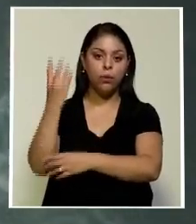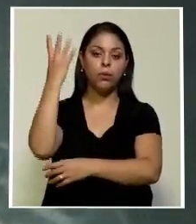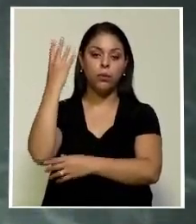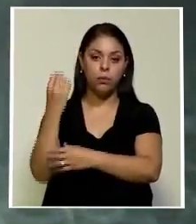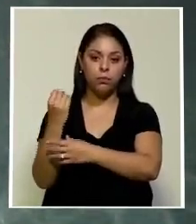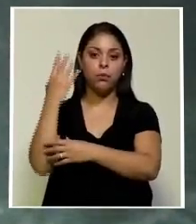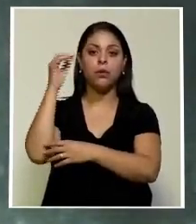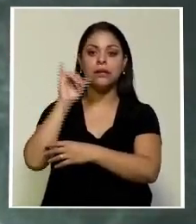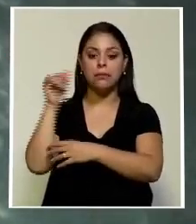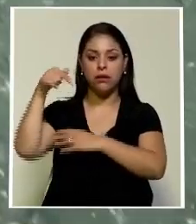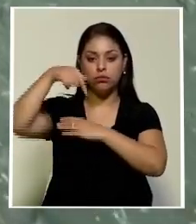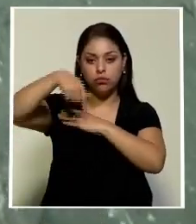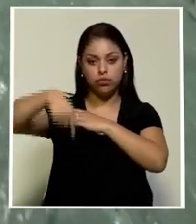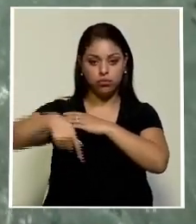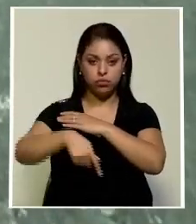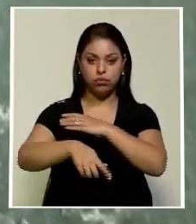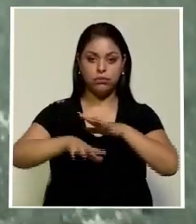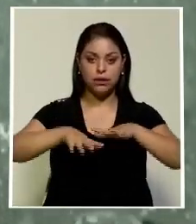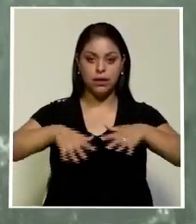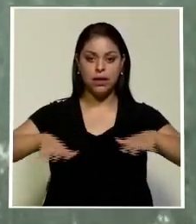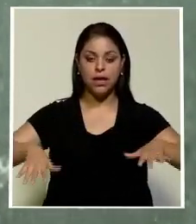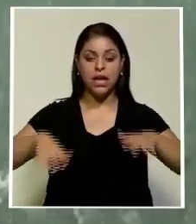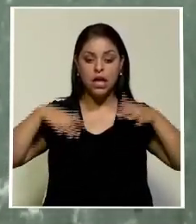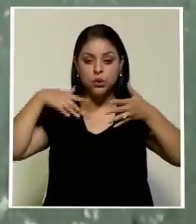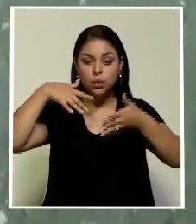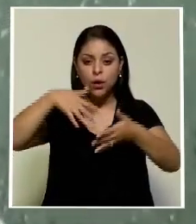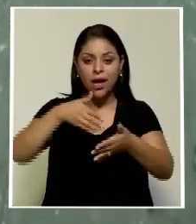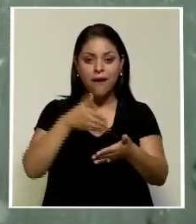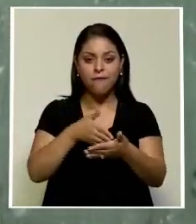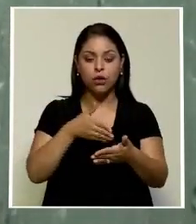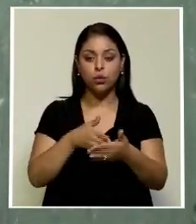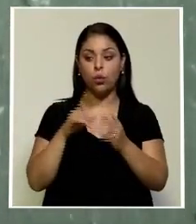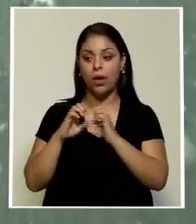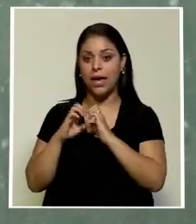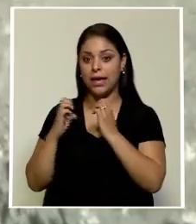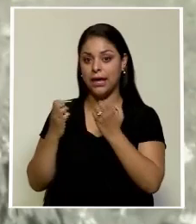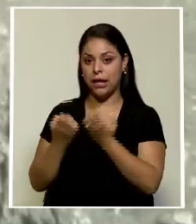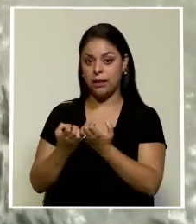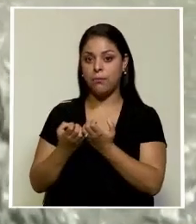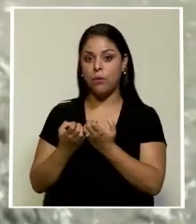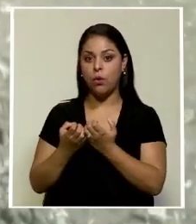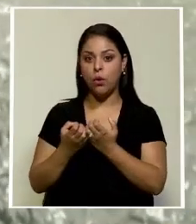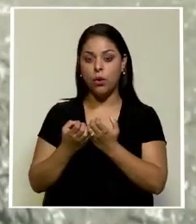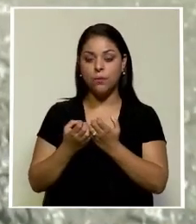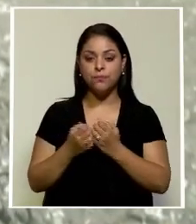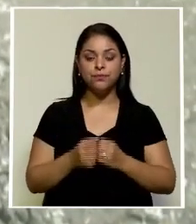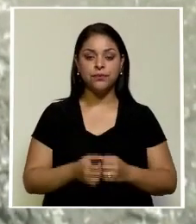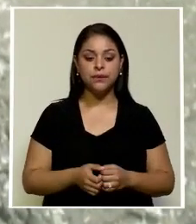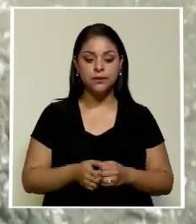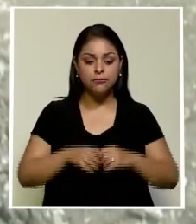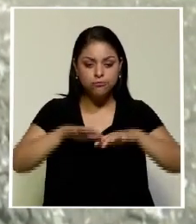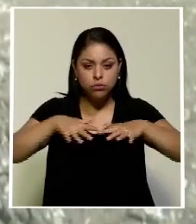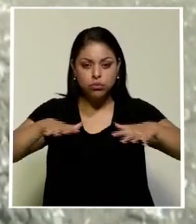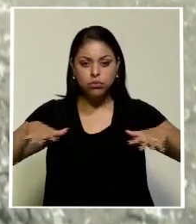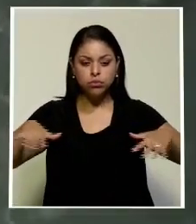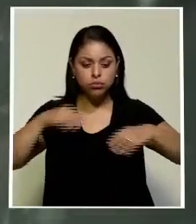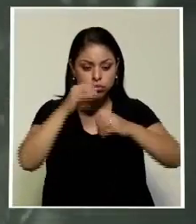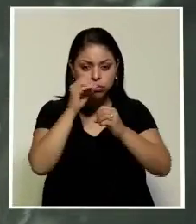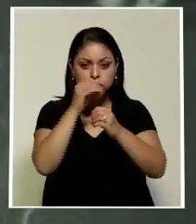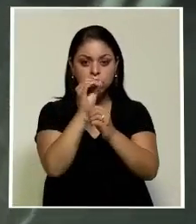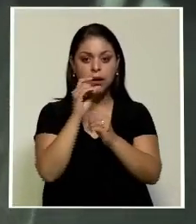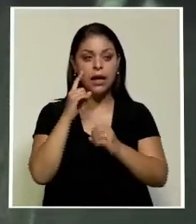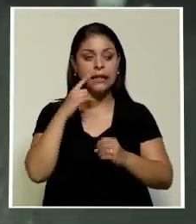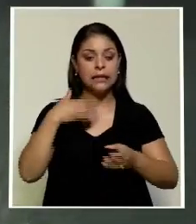el fondo marino. Para estudiar sus efectos, un equipo de oceanógrafos, geólogos y microbiólogos se sirven de un robot para